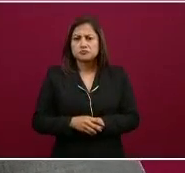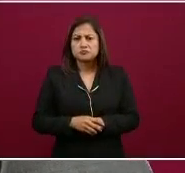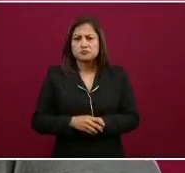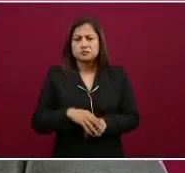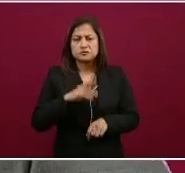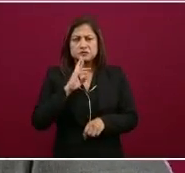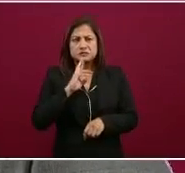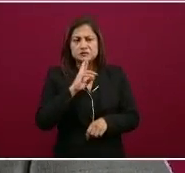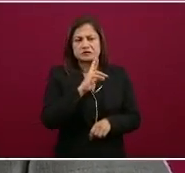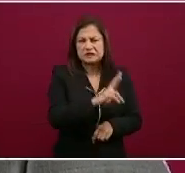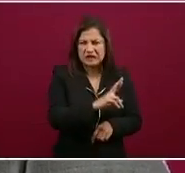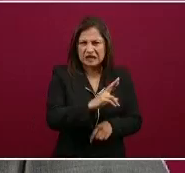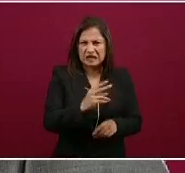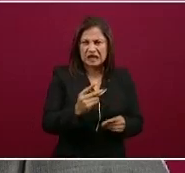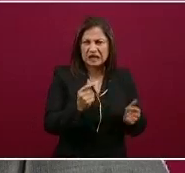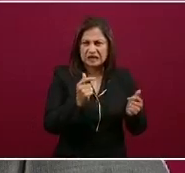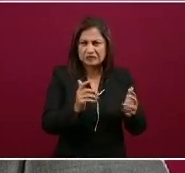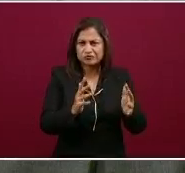desesperada.